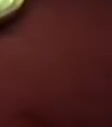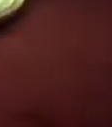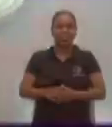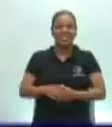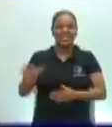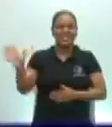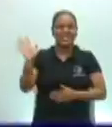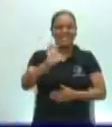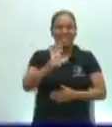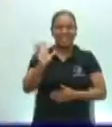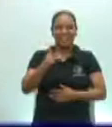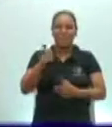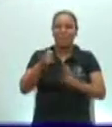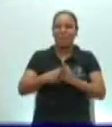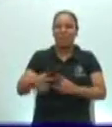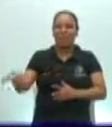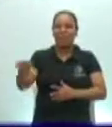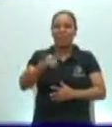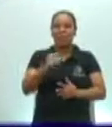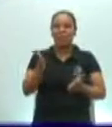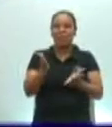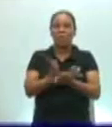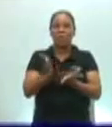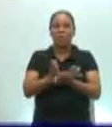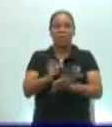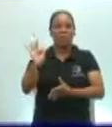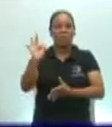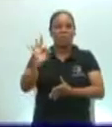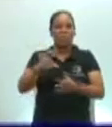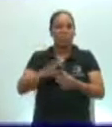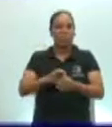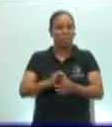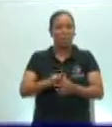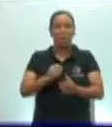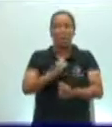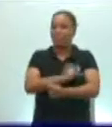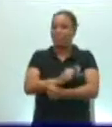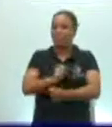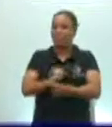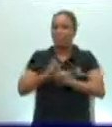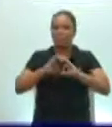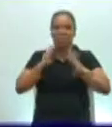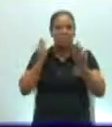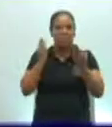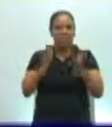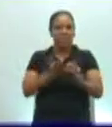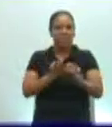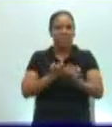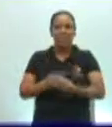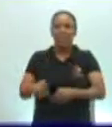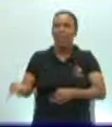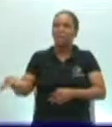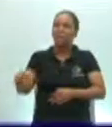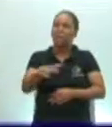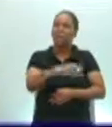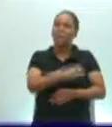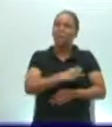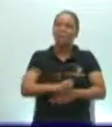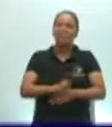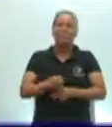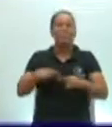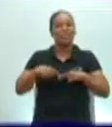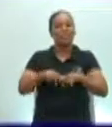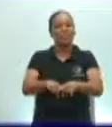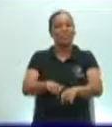Mis saludos para todos los estudiantes de octavo grado, para sus profesores, familiares y público en general que nos